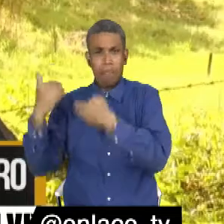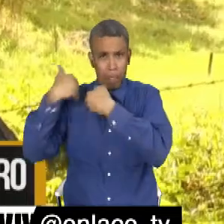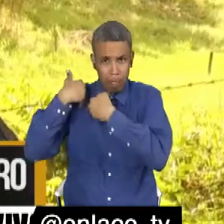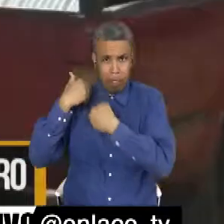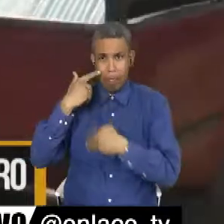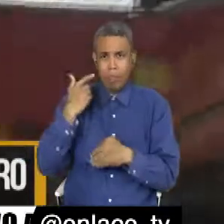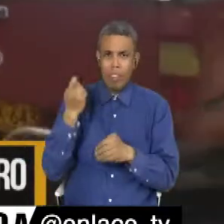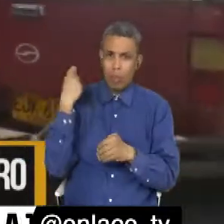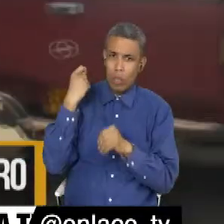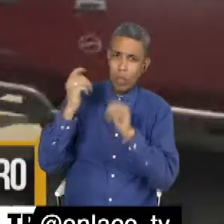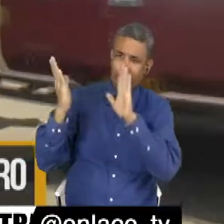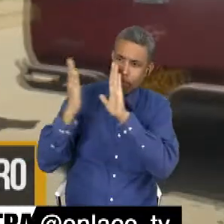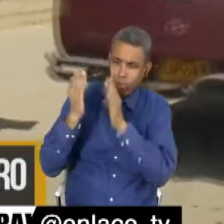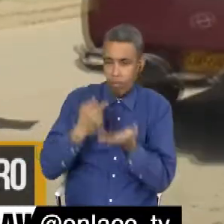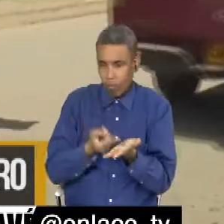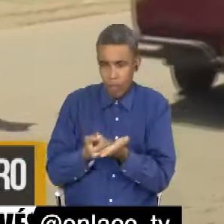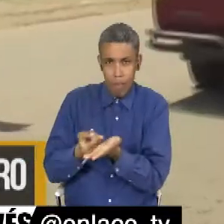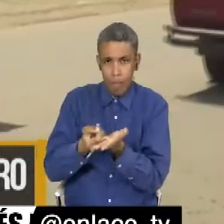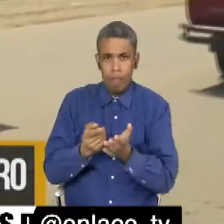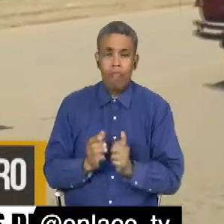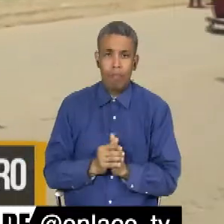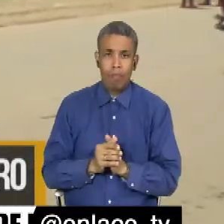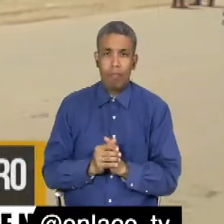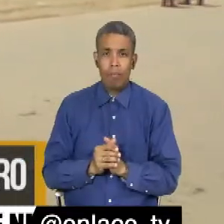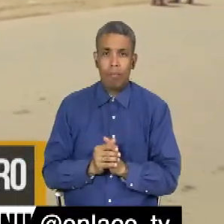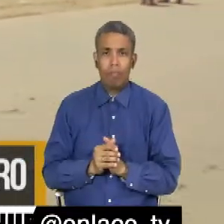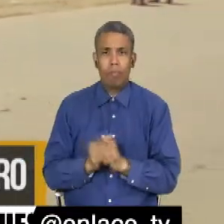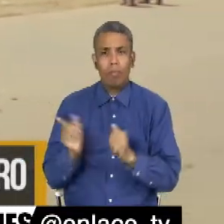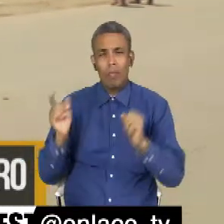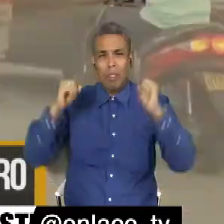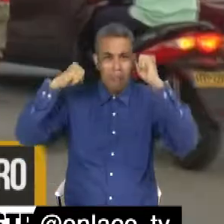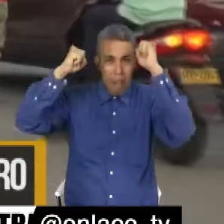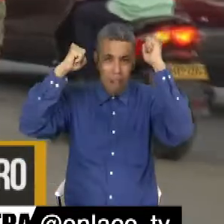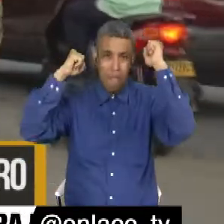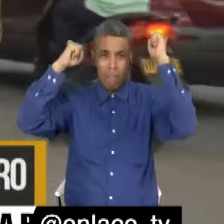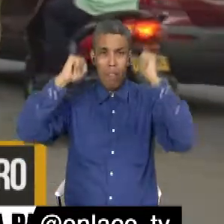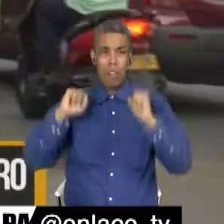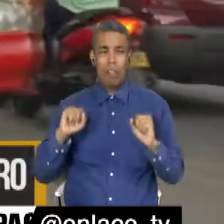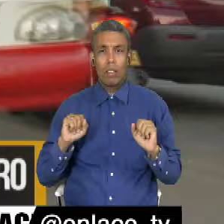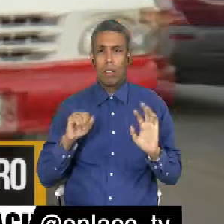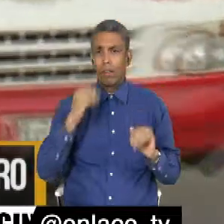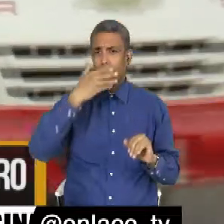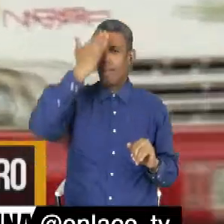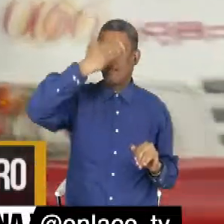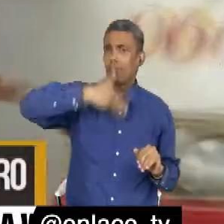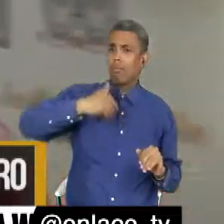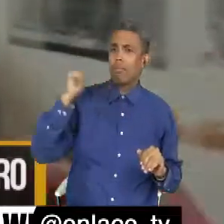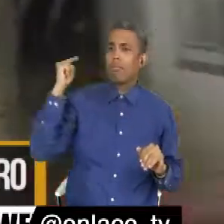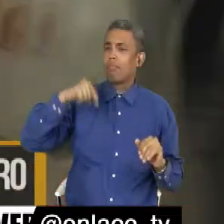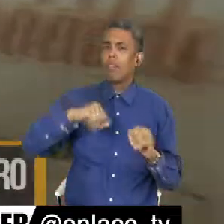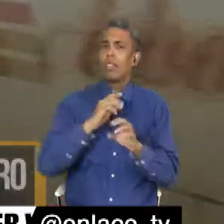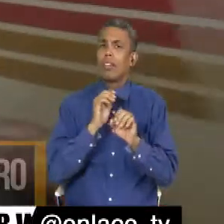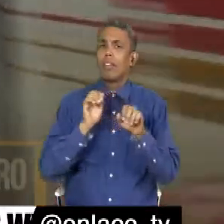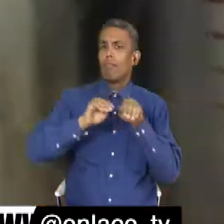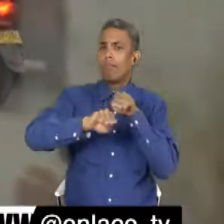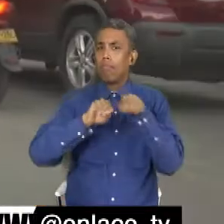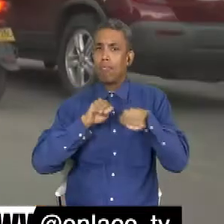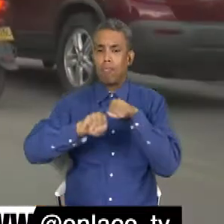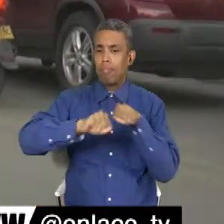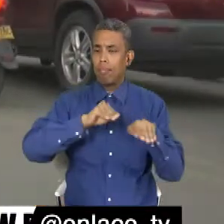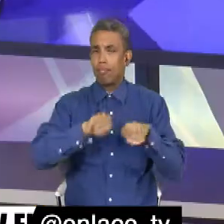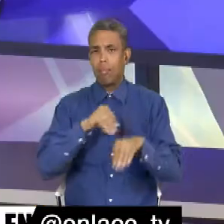Eso es lo que les puedo manifestar a esta hora de la mañana. Pese a las protestas, el transporte público hacia esta zona de la región sigue funcionando de manera